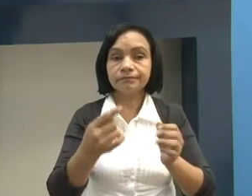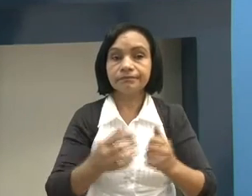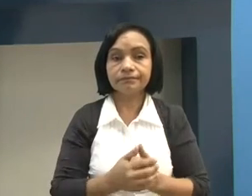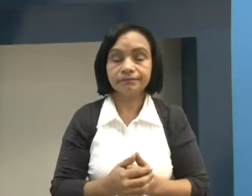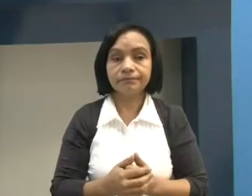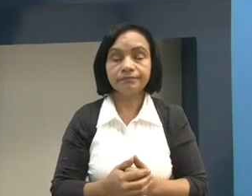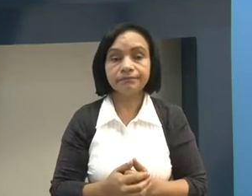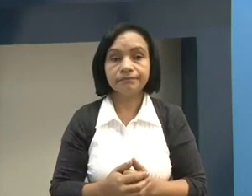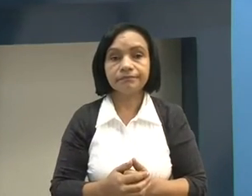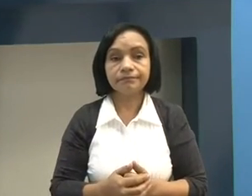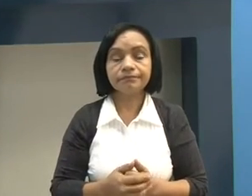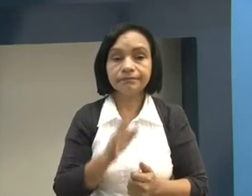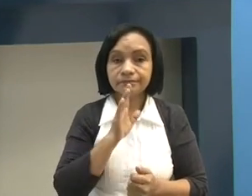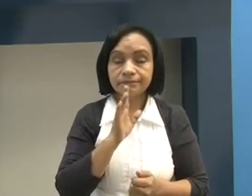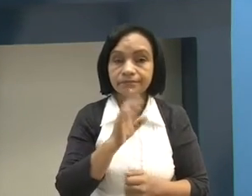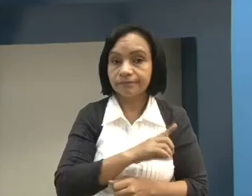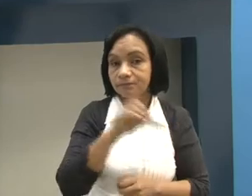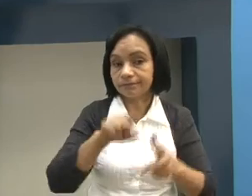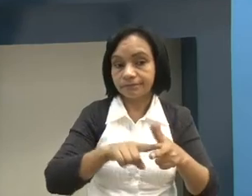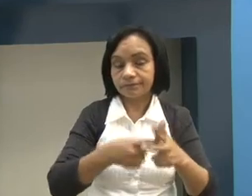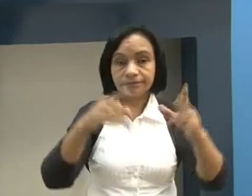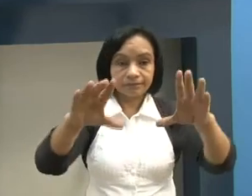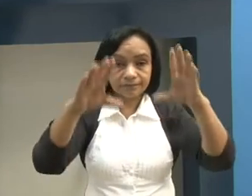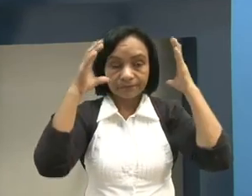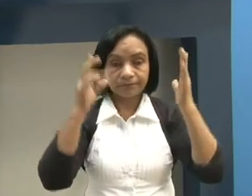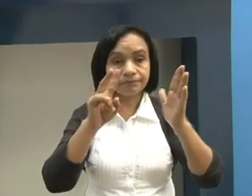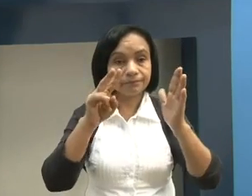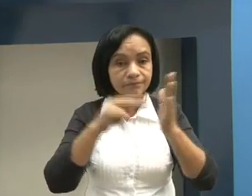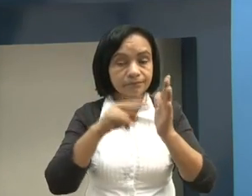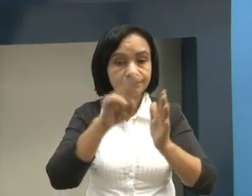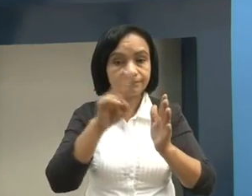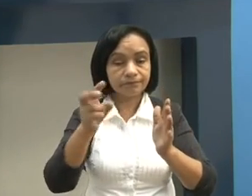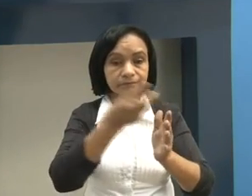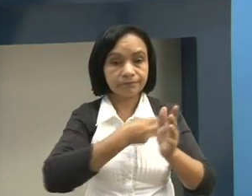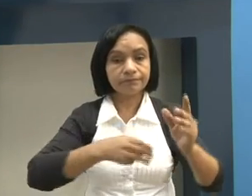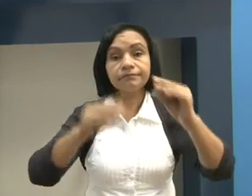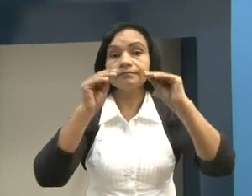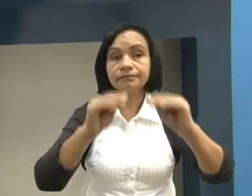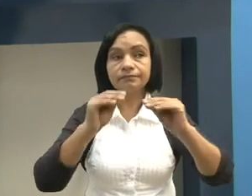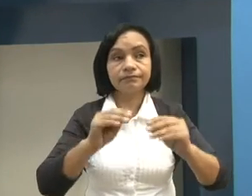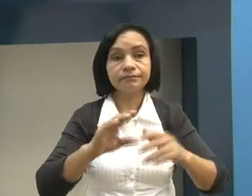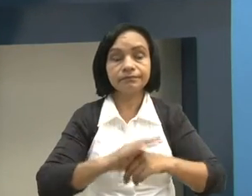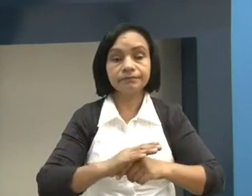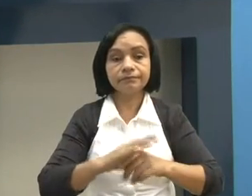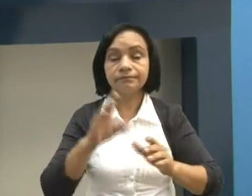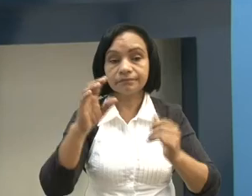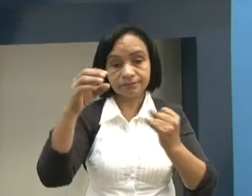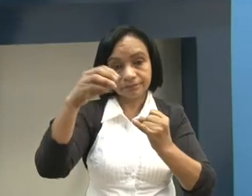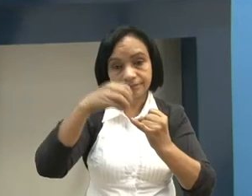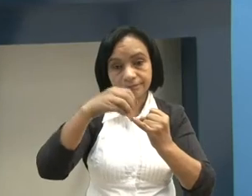¿verdad? Que es, hemos hablado hoy del inicio del año escolar del Ministerio de Educación, pero también estamos hablando del